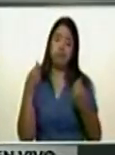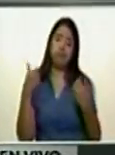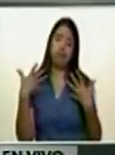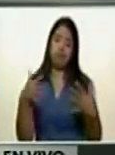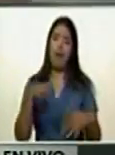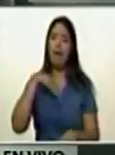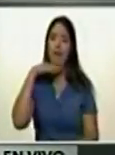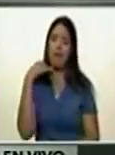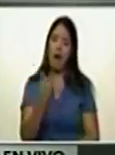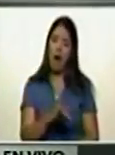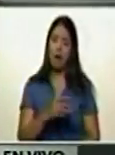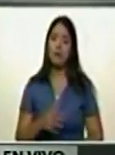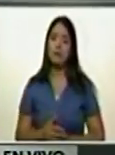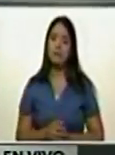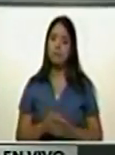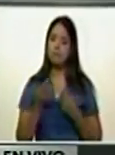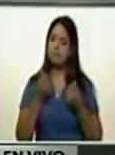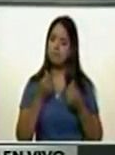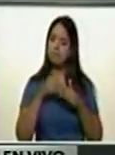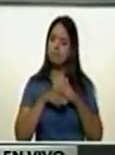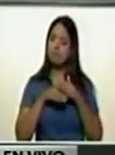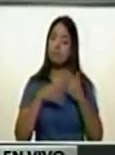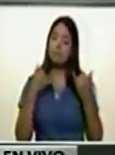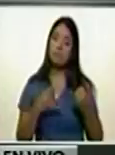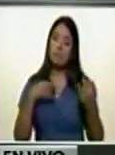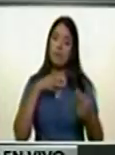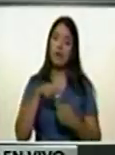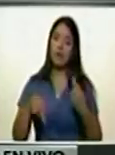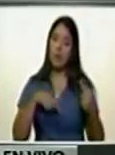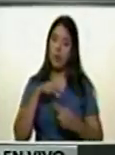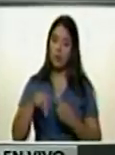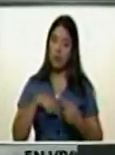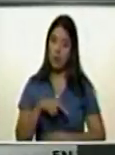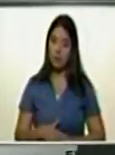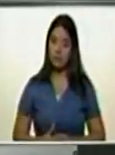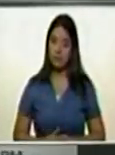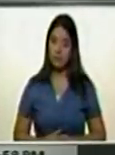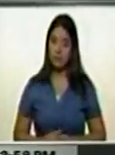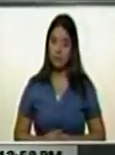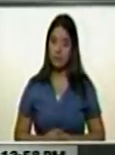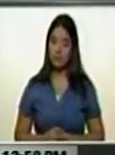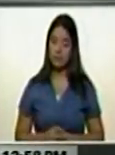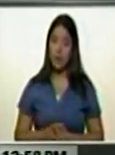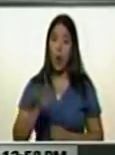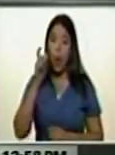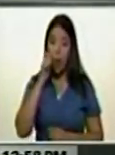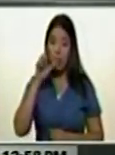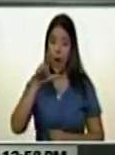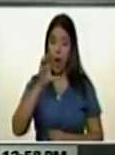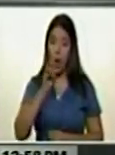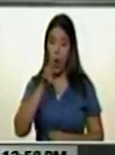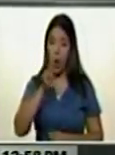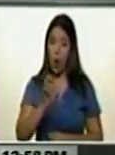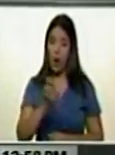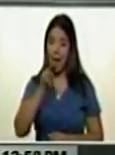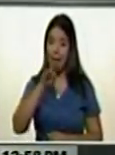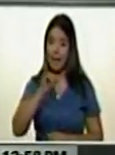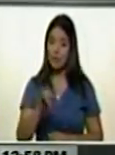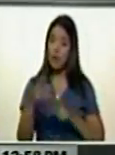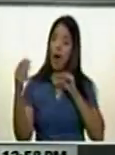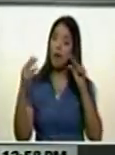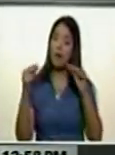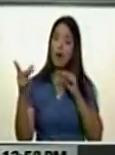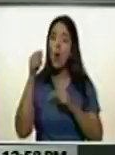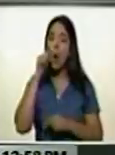multimillonario, que ha hecho su fortuna además en revolución, el señor Lorenzo Mendoza, bueno, hablando con este